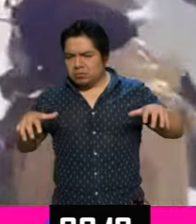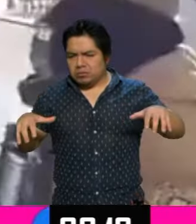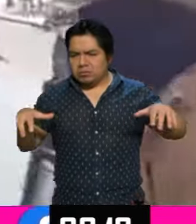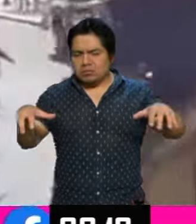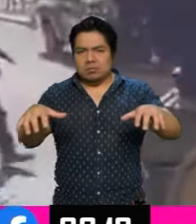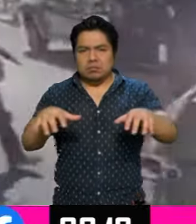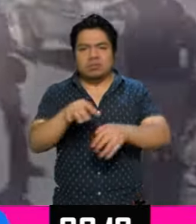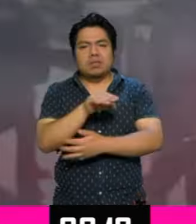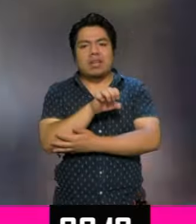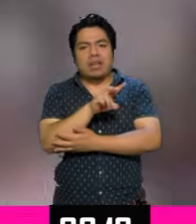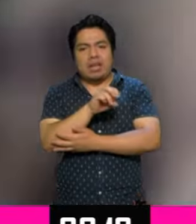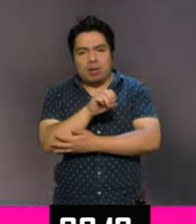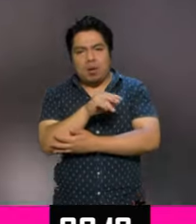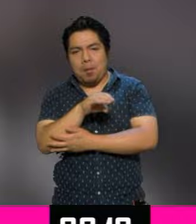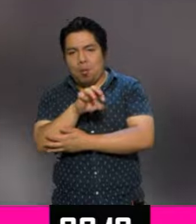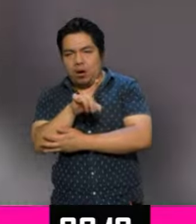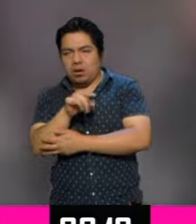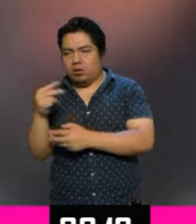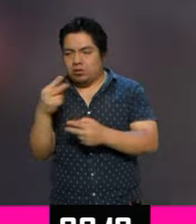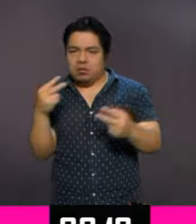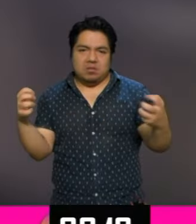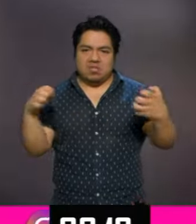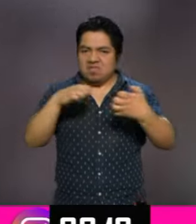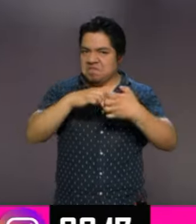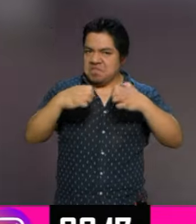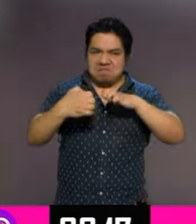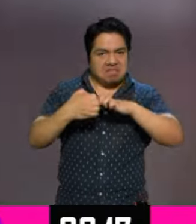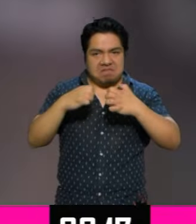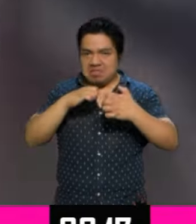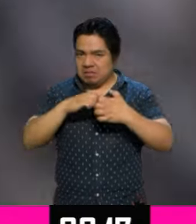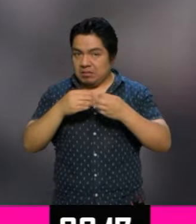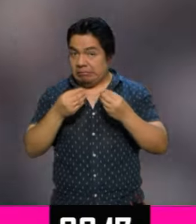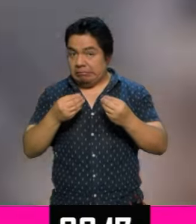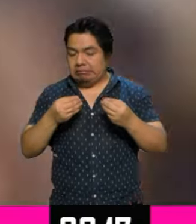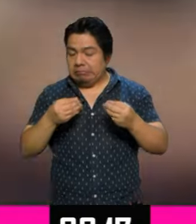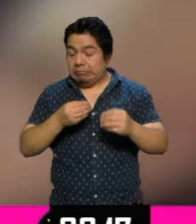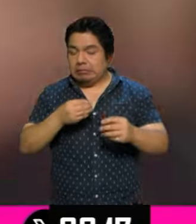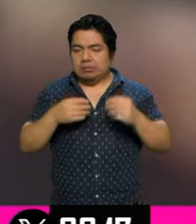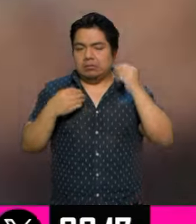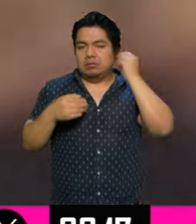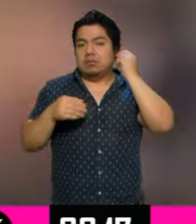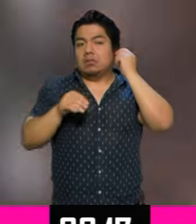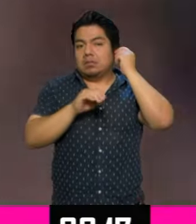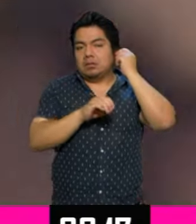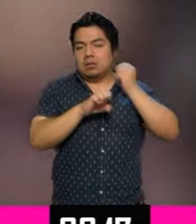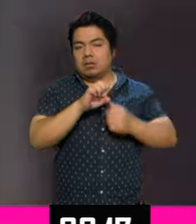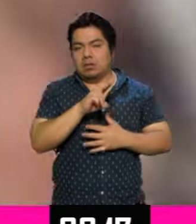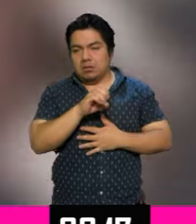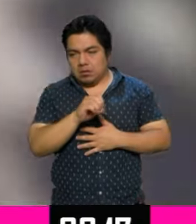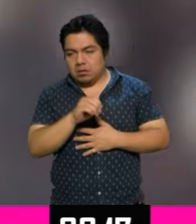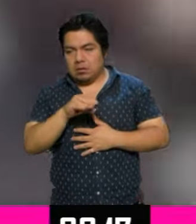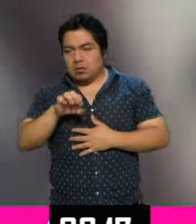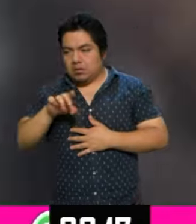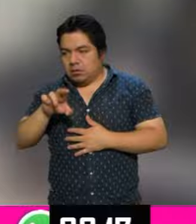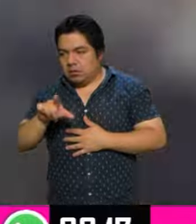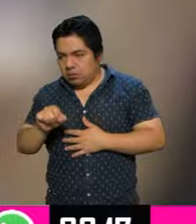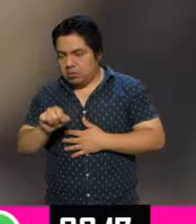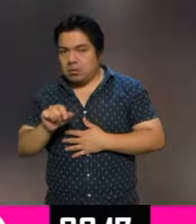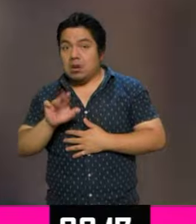Evo Morales, pese a que son enemigos muy intensos ahora. Evo Morales denunció que había un